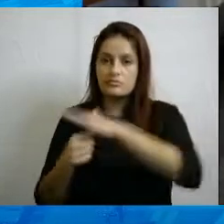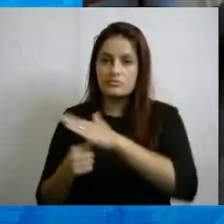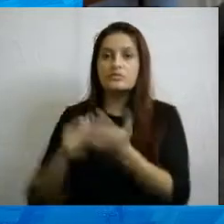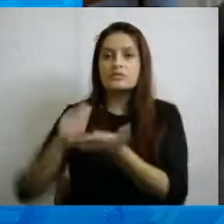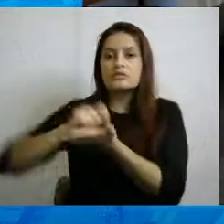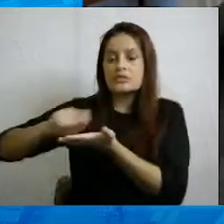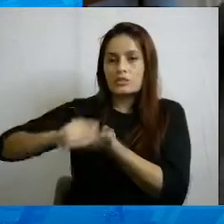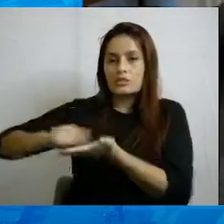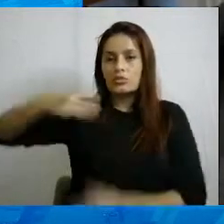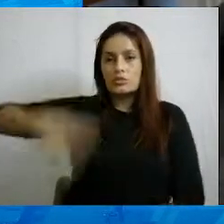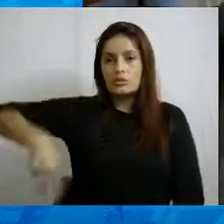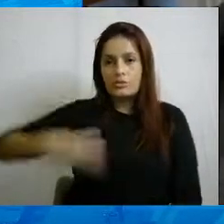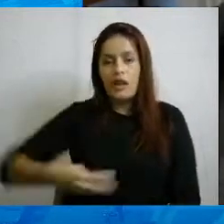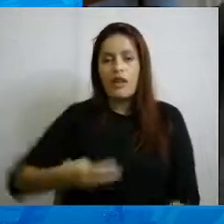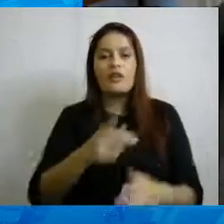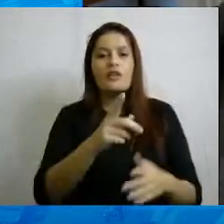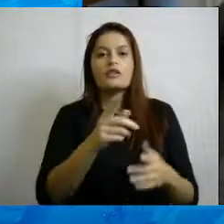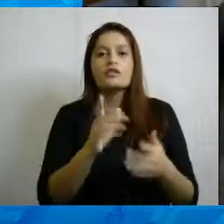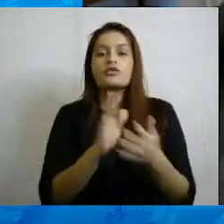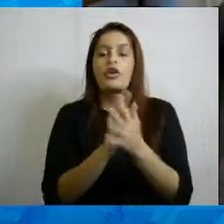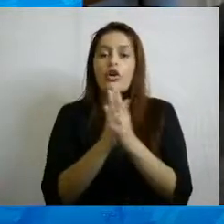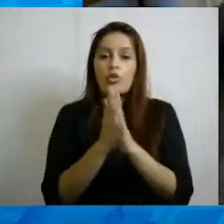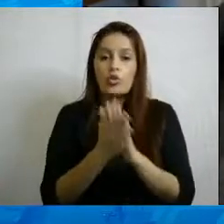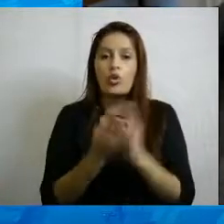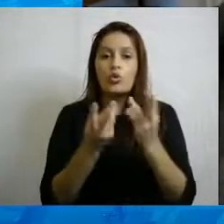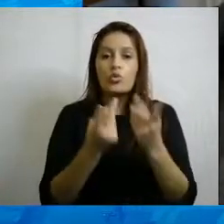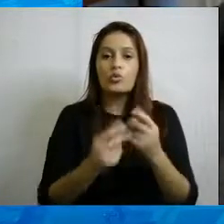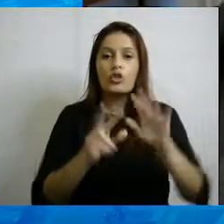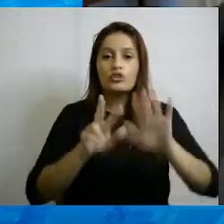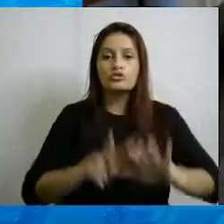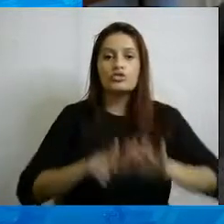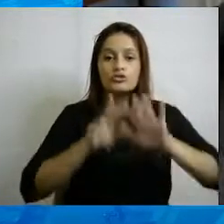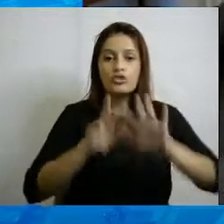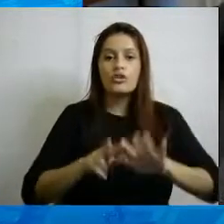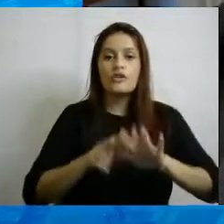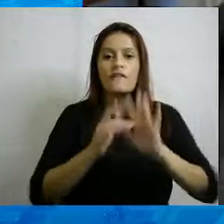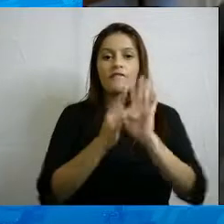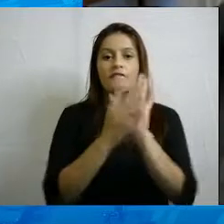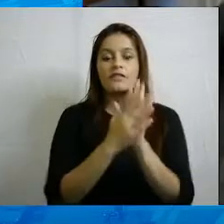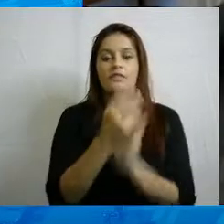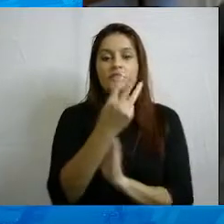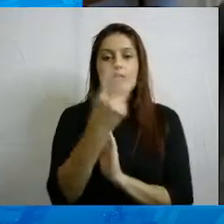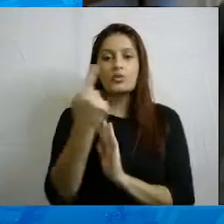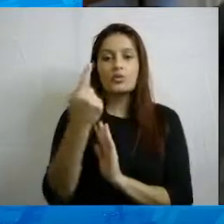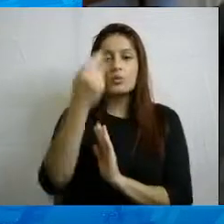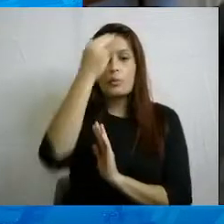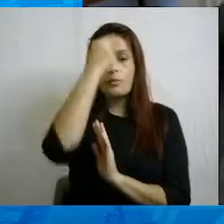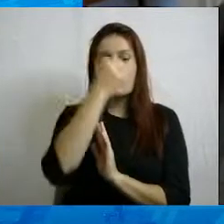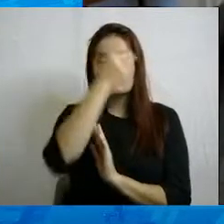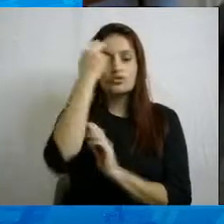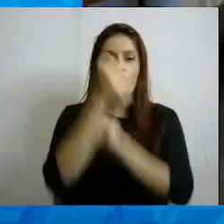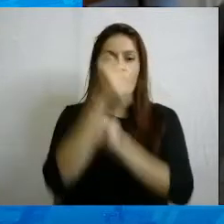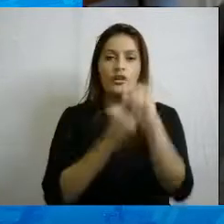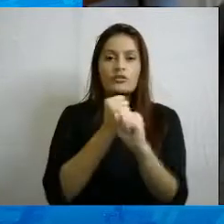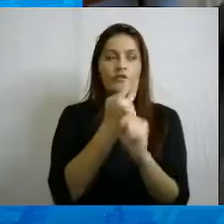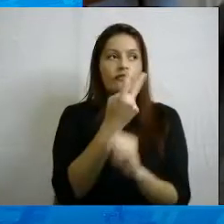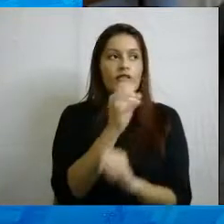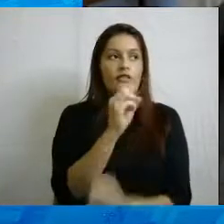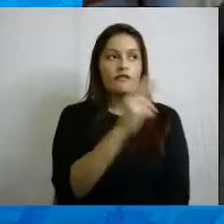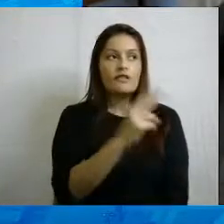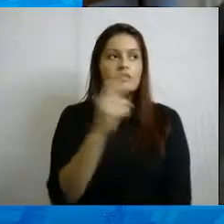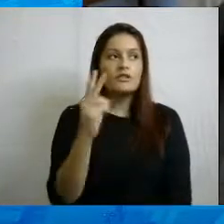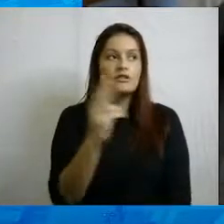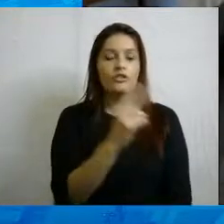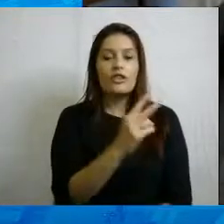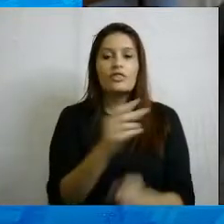municipal. Efectivamente, mediante el ordinario número 18, de fecha 31 de marzo de 2022, en la Dirección de